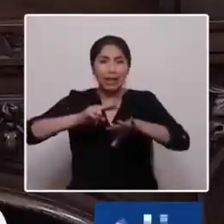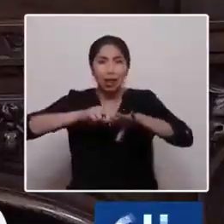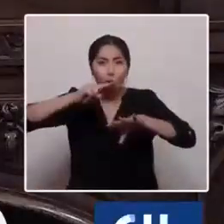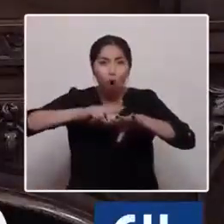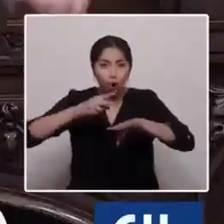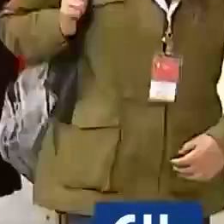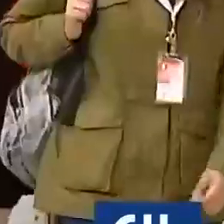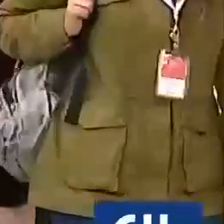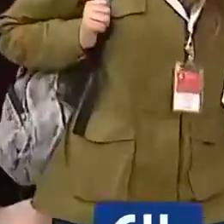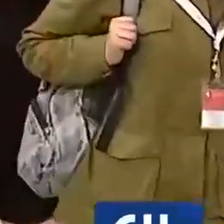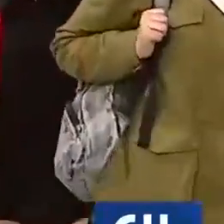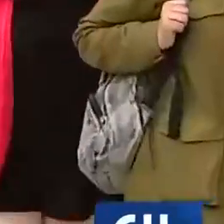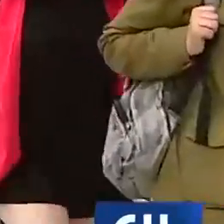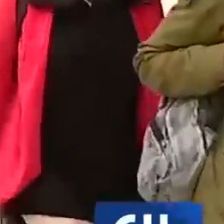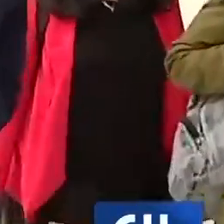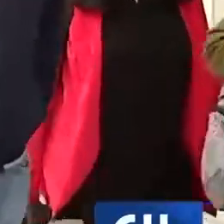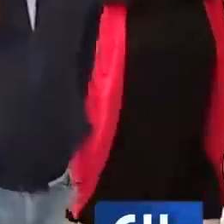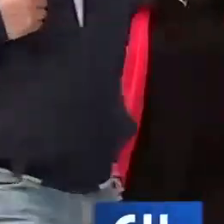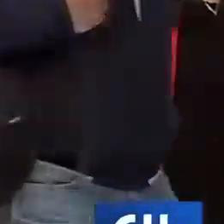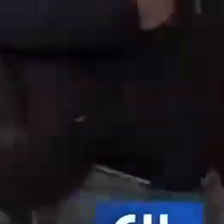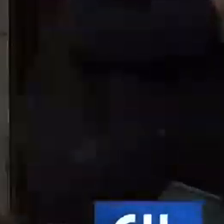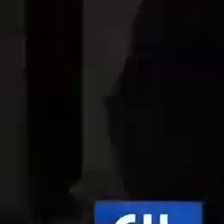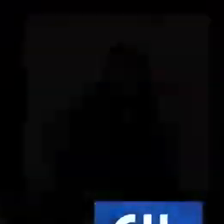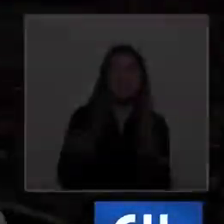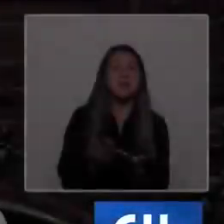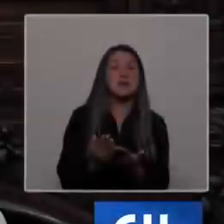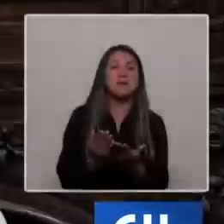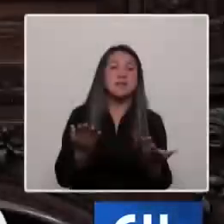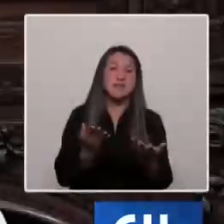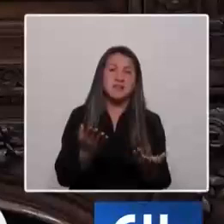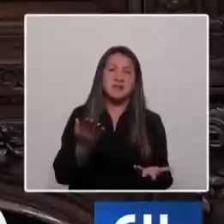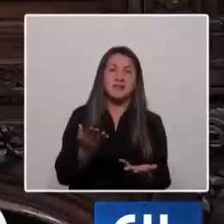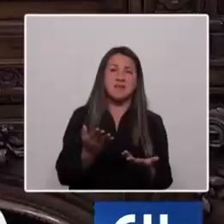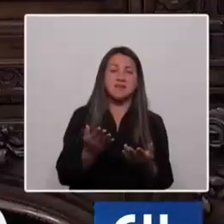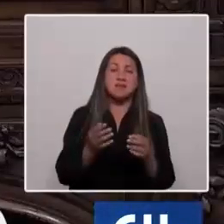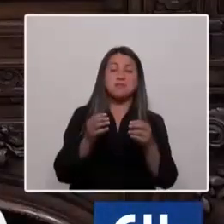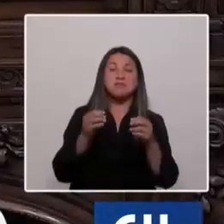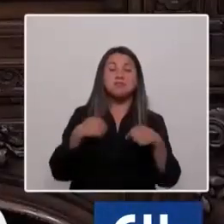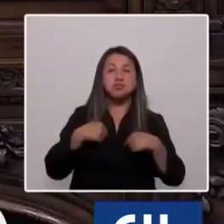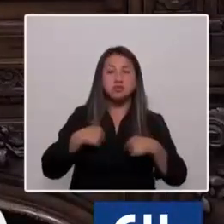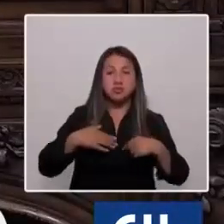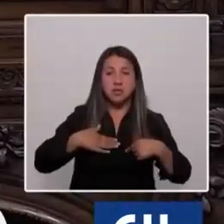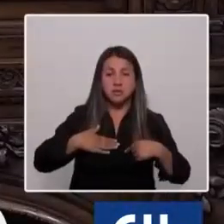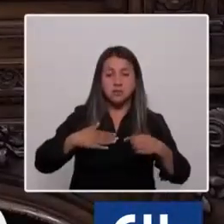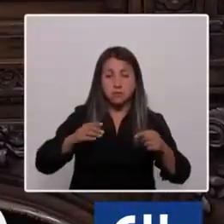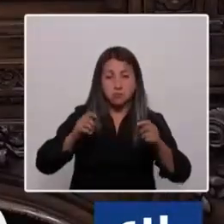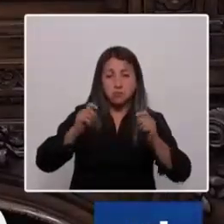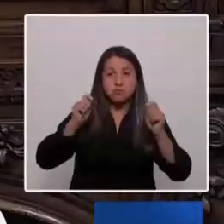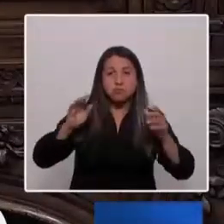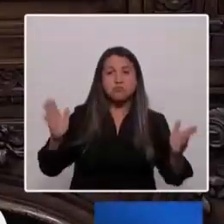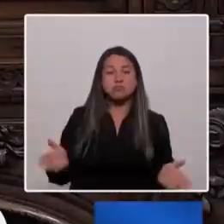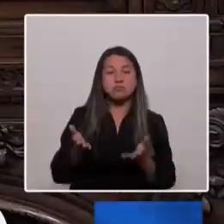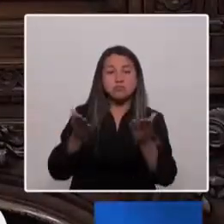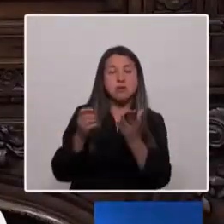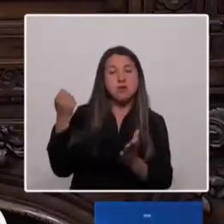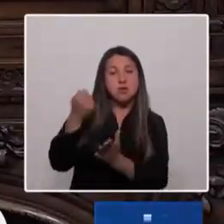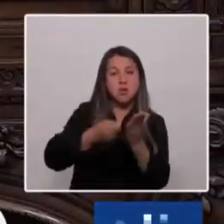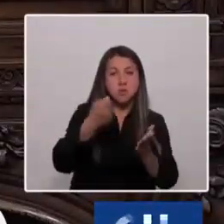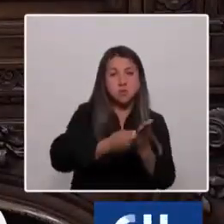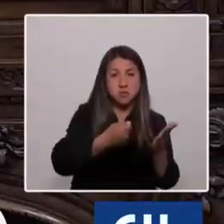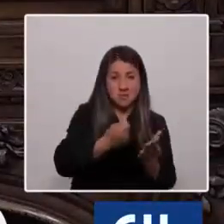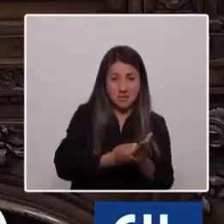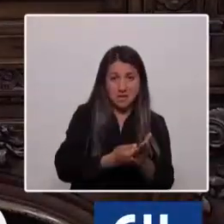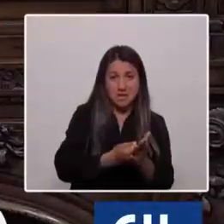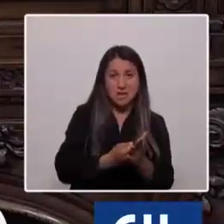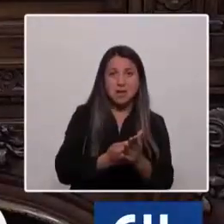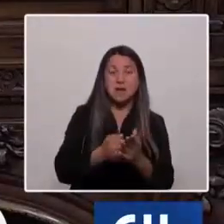ecoconstitución. Varios adelantaron sus prioridades. Propondré, promocionaré y lucharé por el referéndum